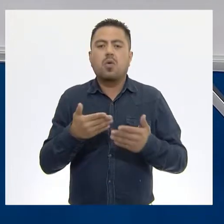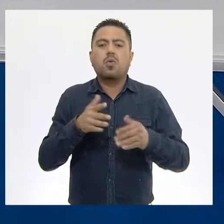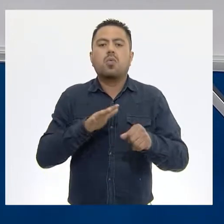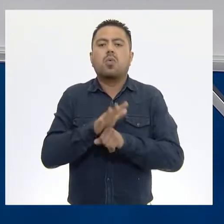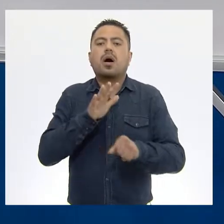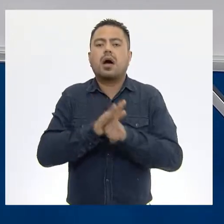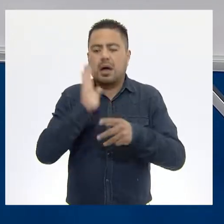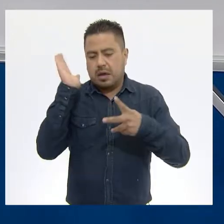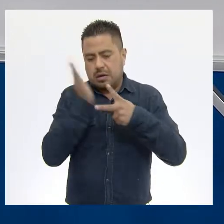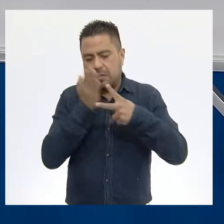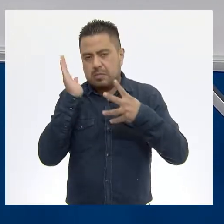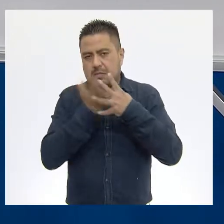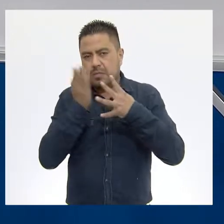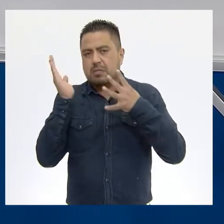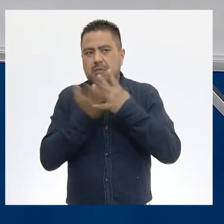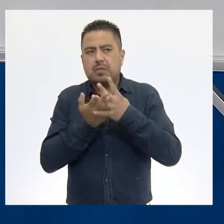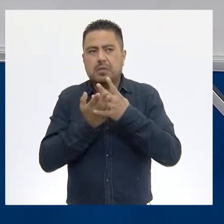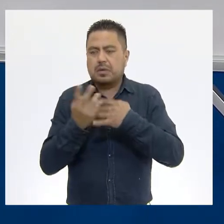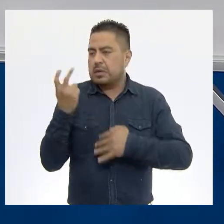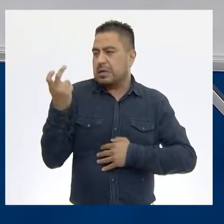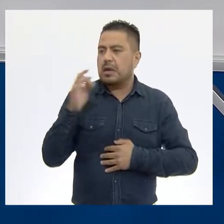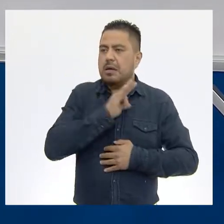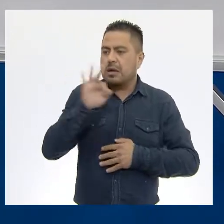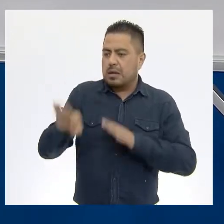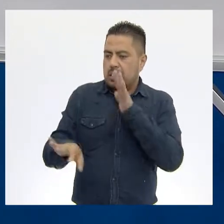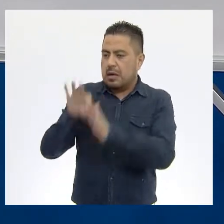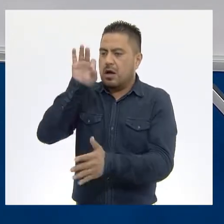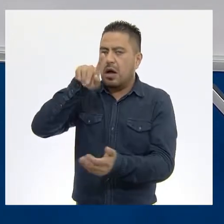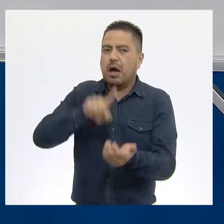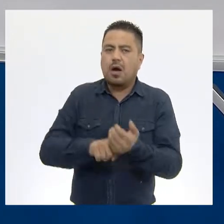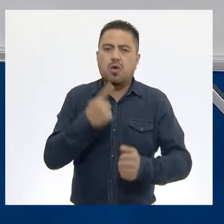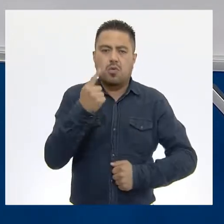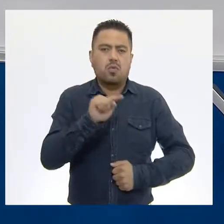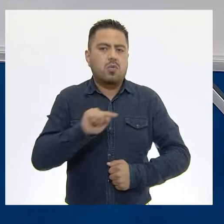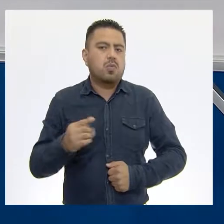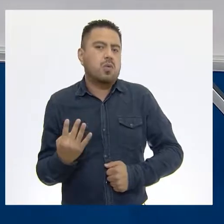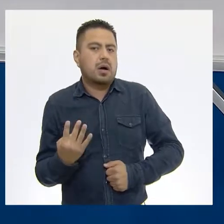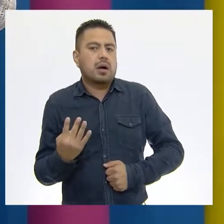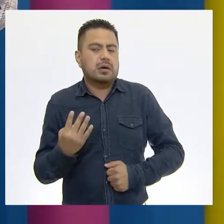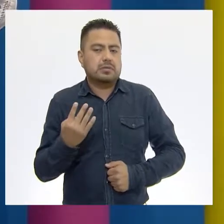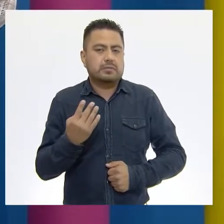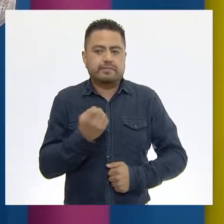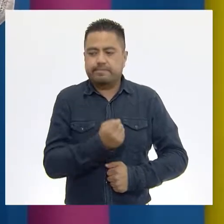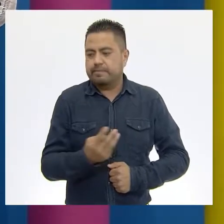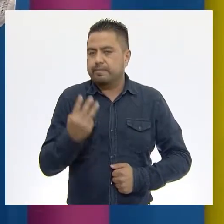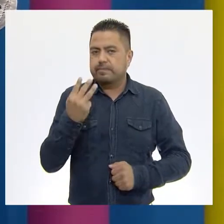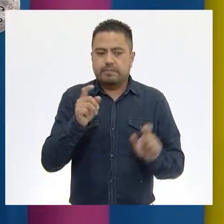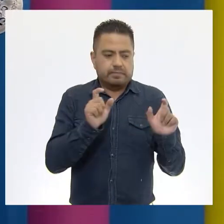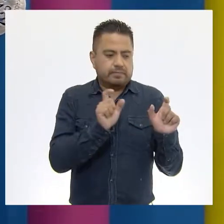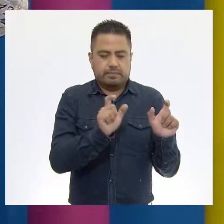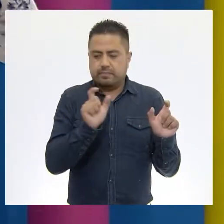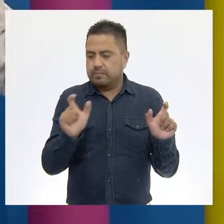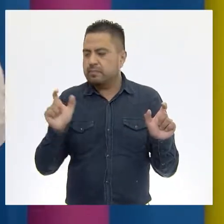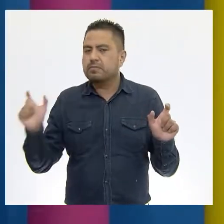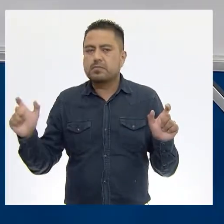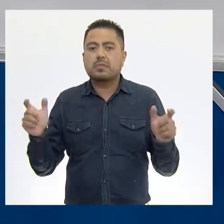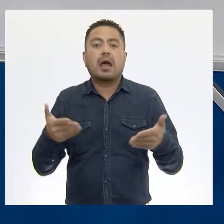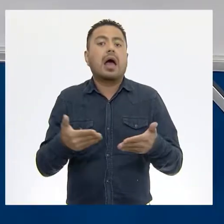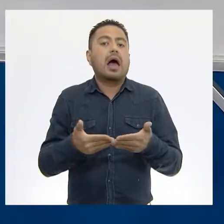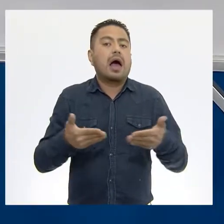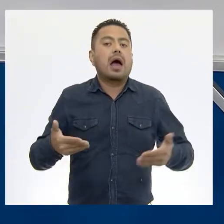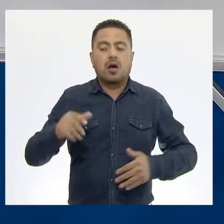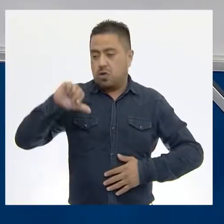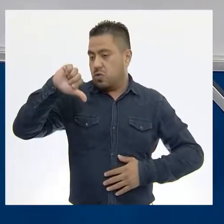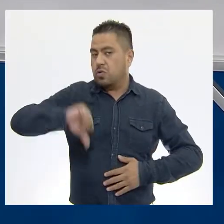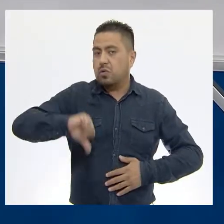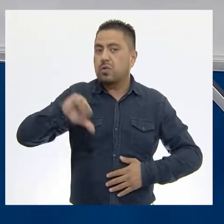partes tendríamos que dividir estos 3/4 para obtener un cuarto? En 3. Muy bien. Entonces,